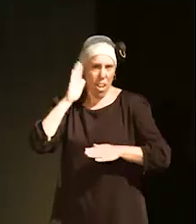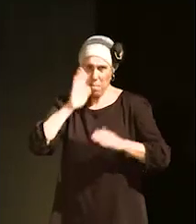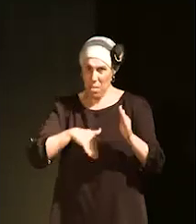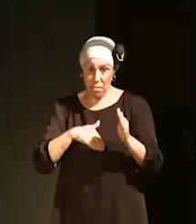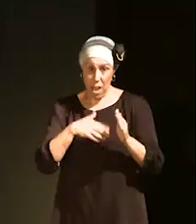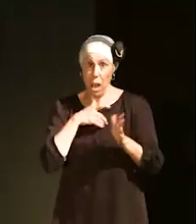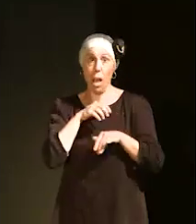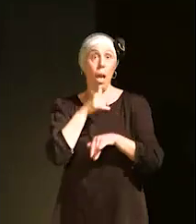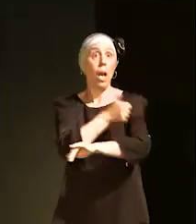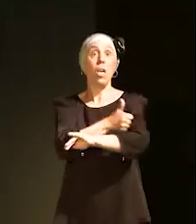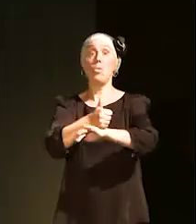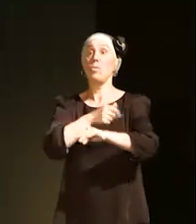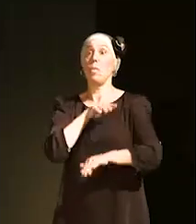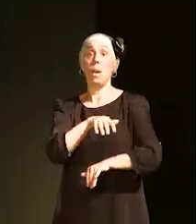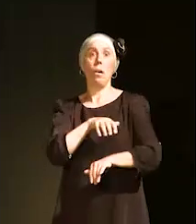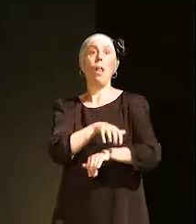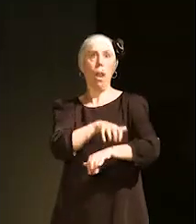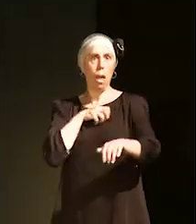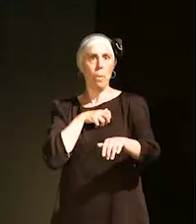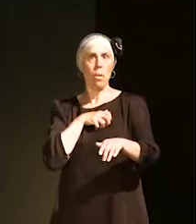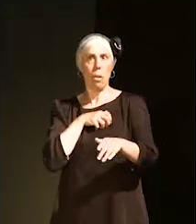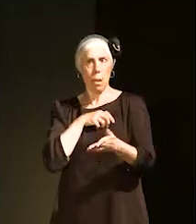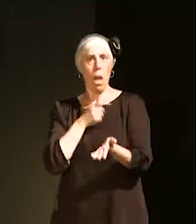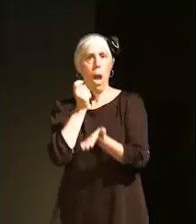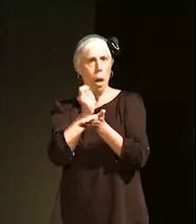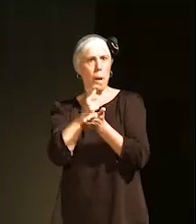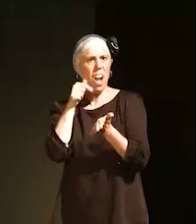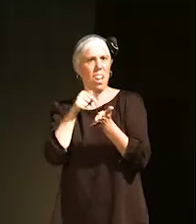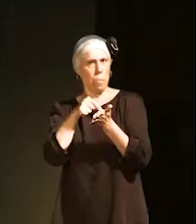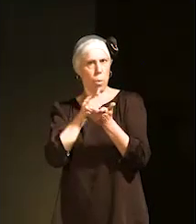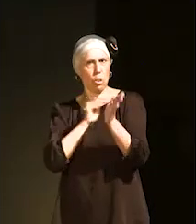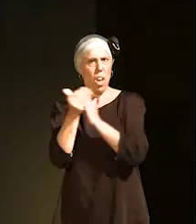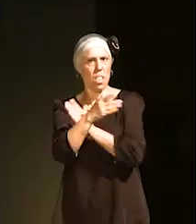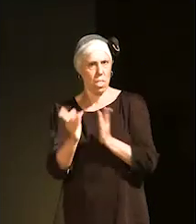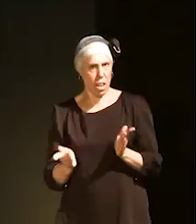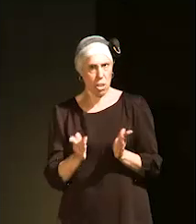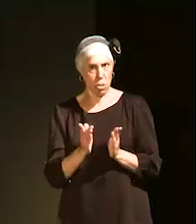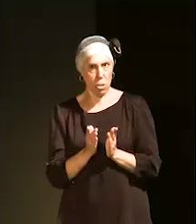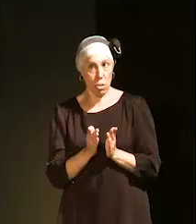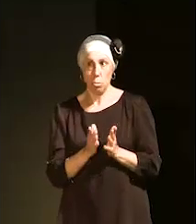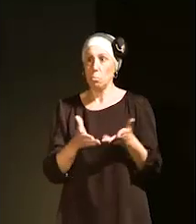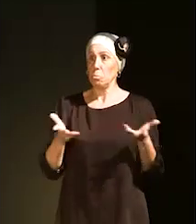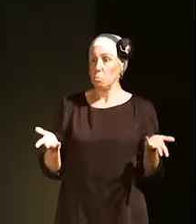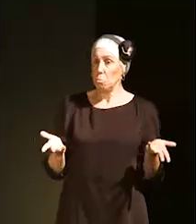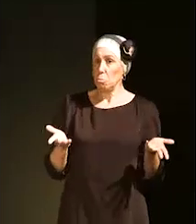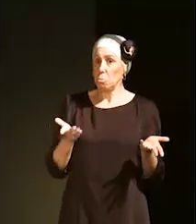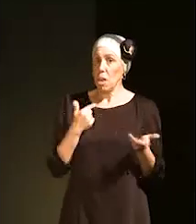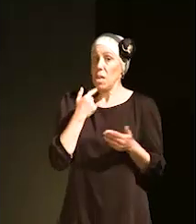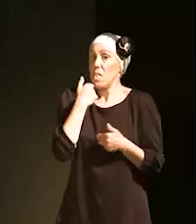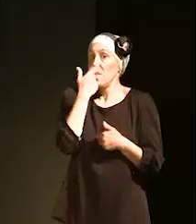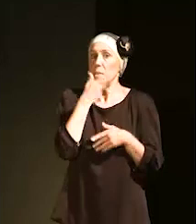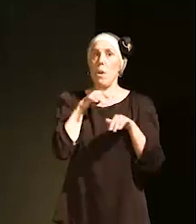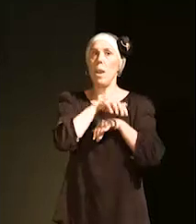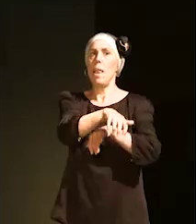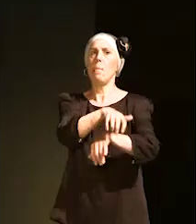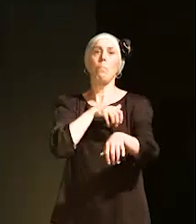sin embargo paga los impuestos indirectos digamos entonces que la mayoría no